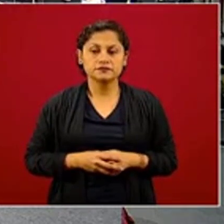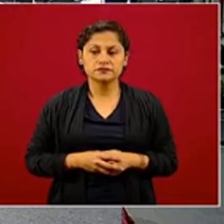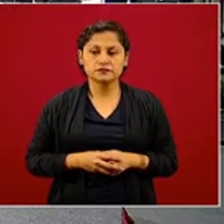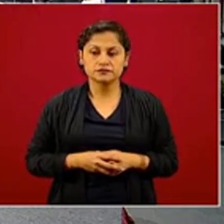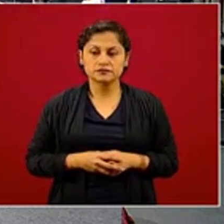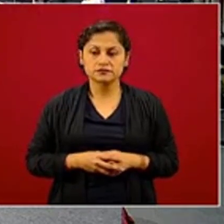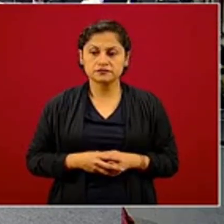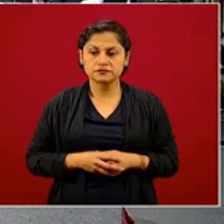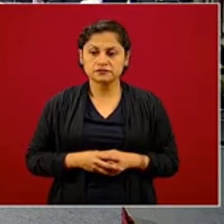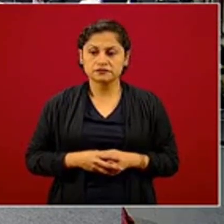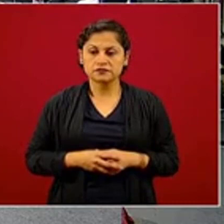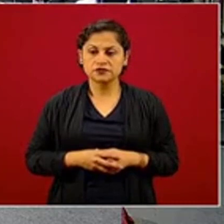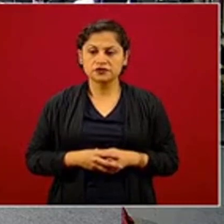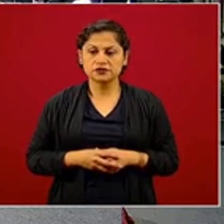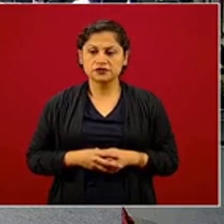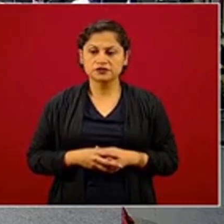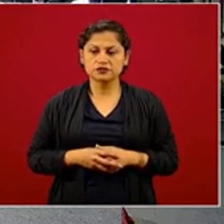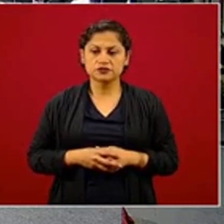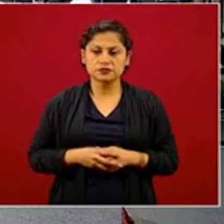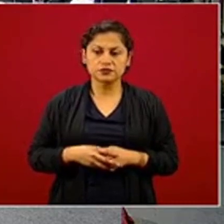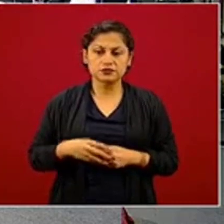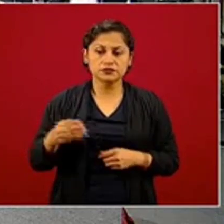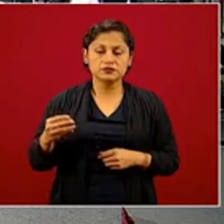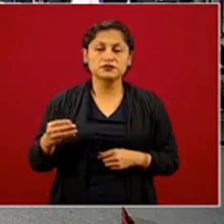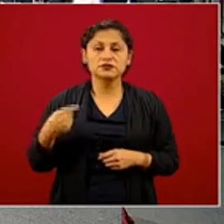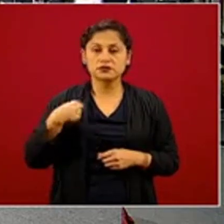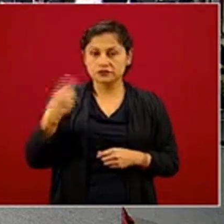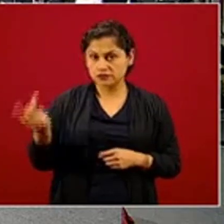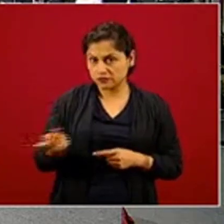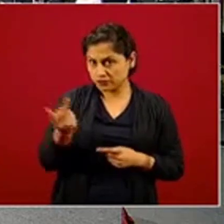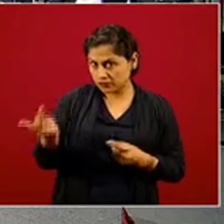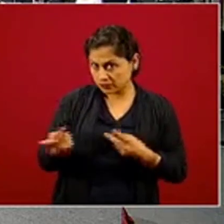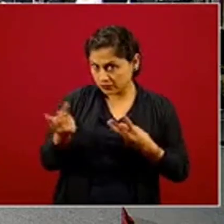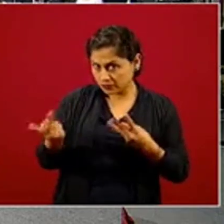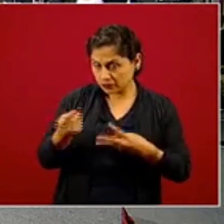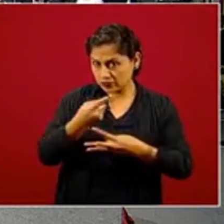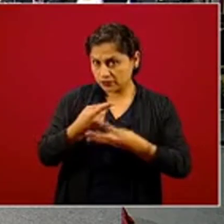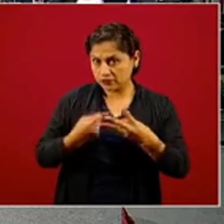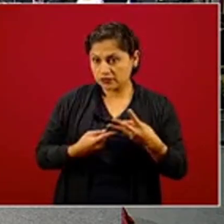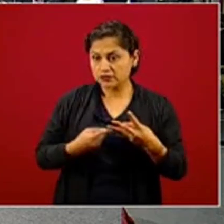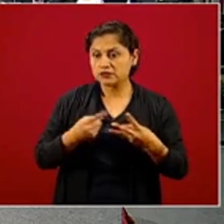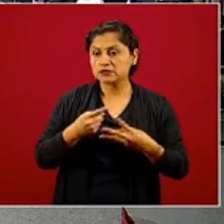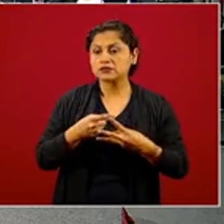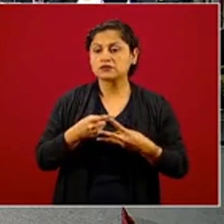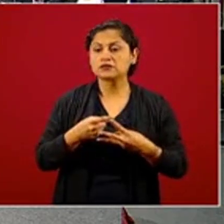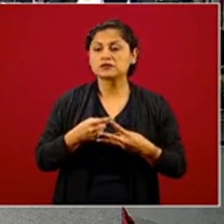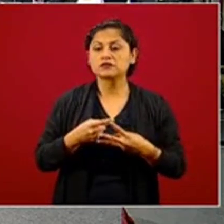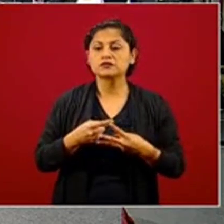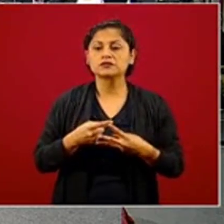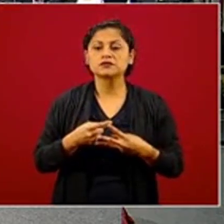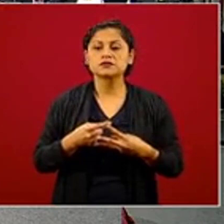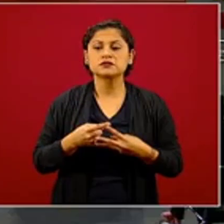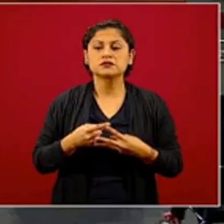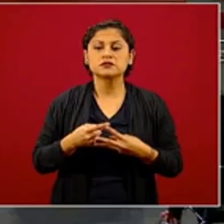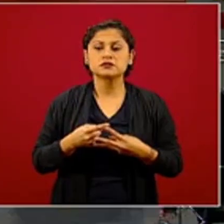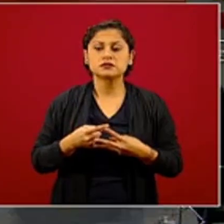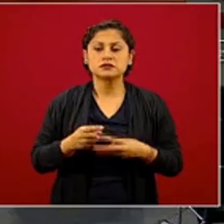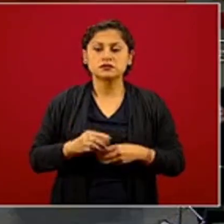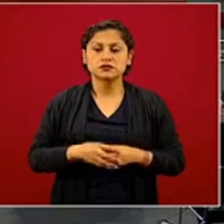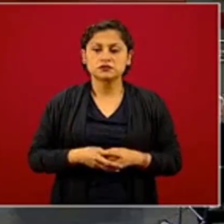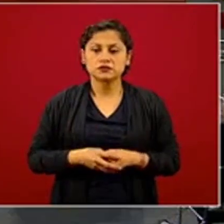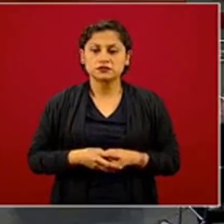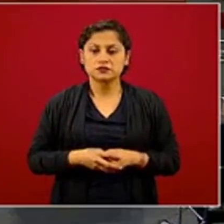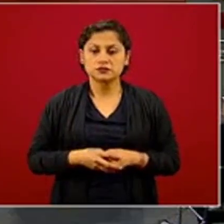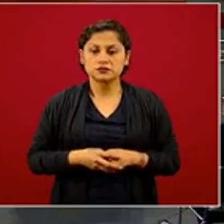Tengo 3 preguntas muy directas, muy concretas. La primera es, ¿qué va a celebrar México el